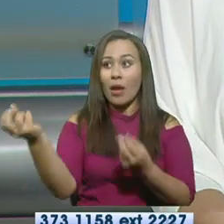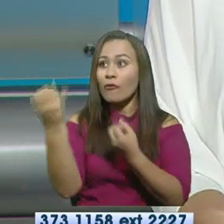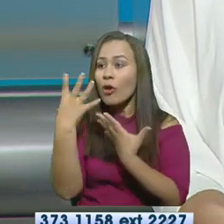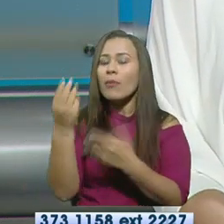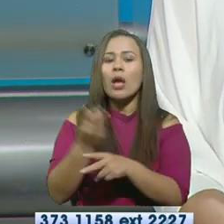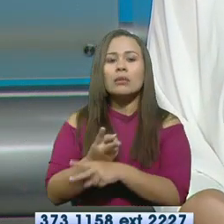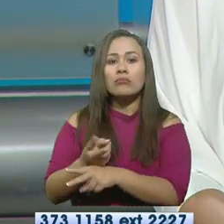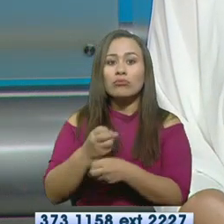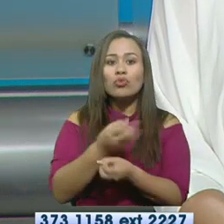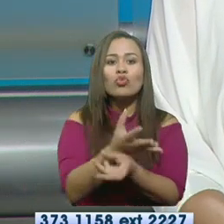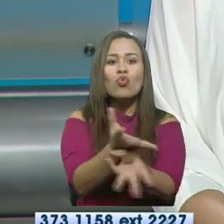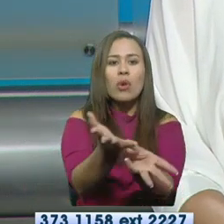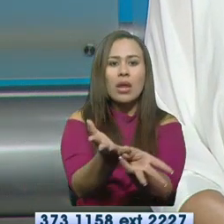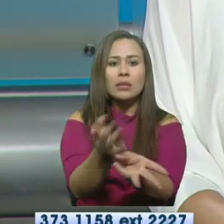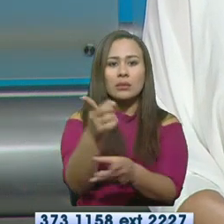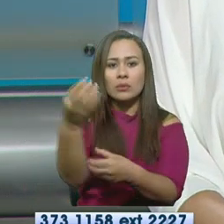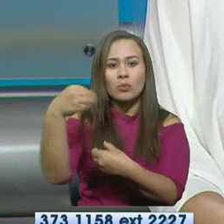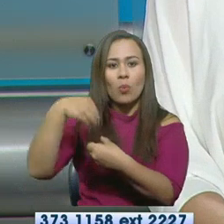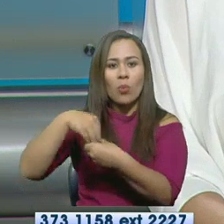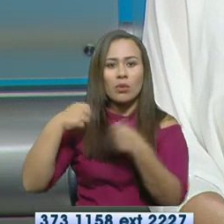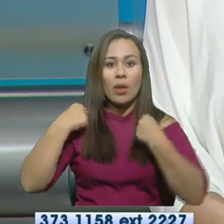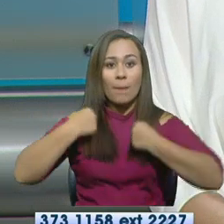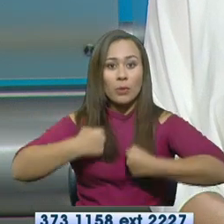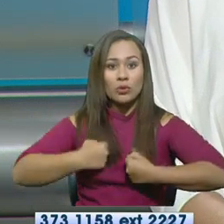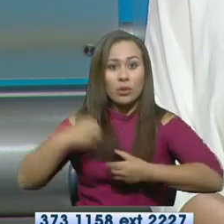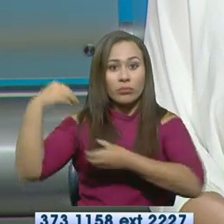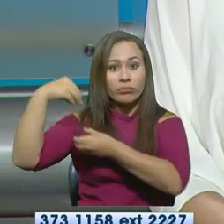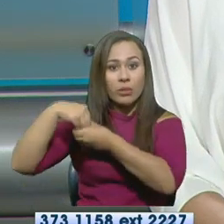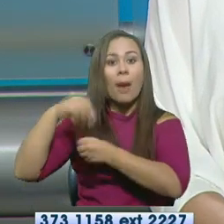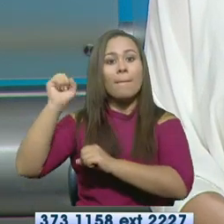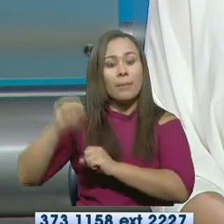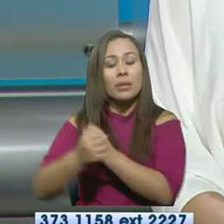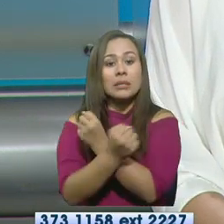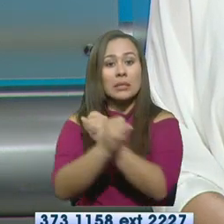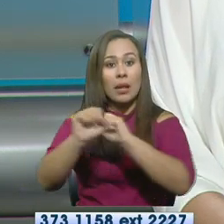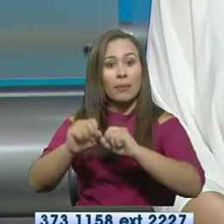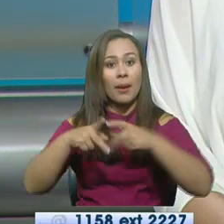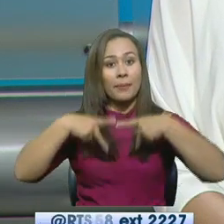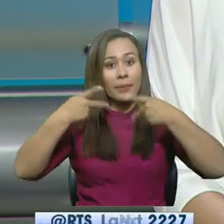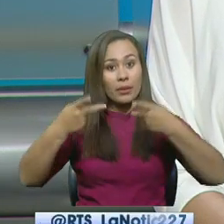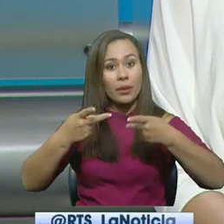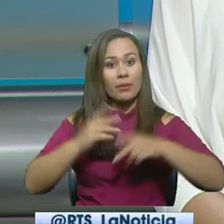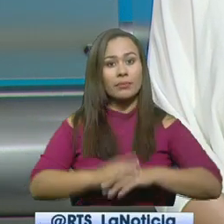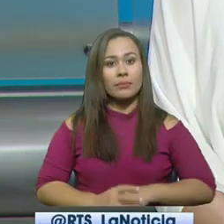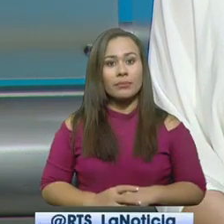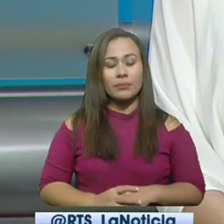sugiere los artículos que debe mantener una mochila que podía salvarnos la vida.